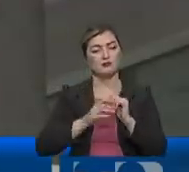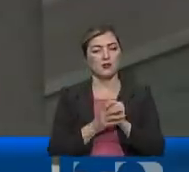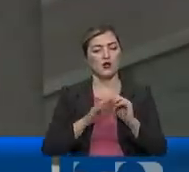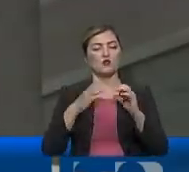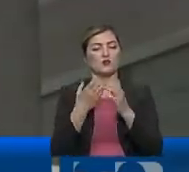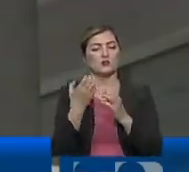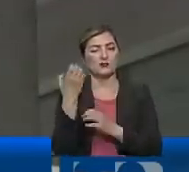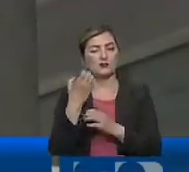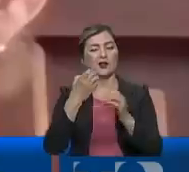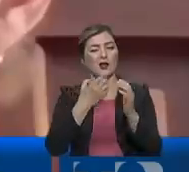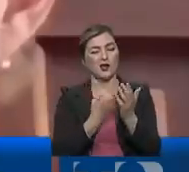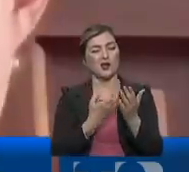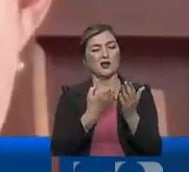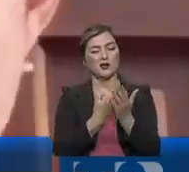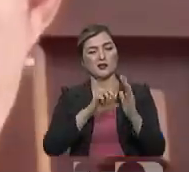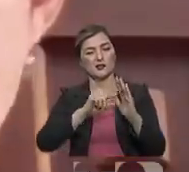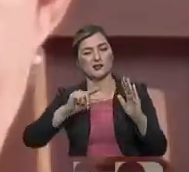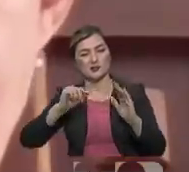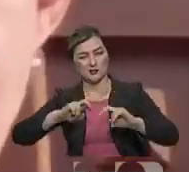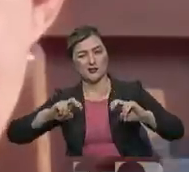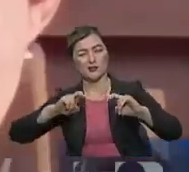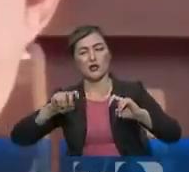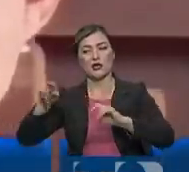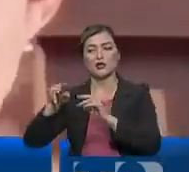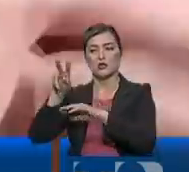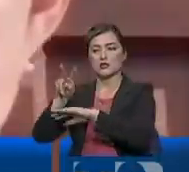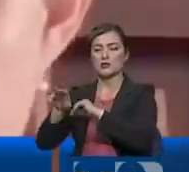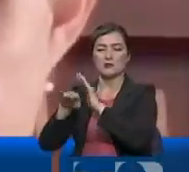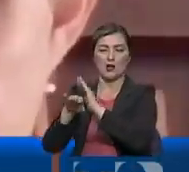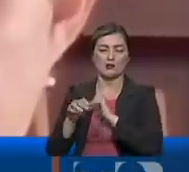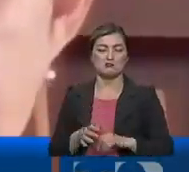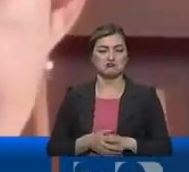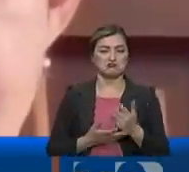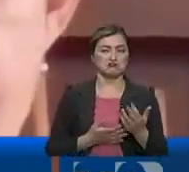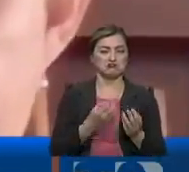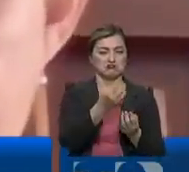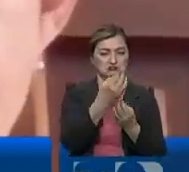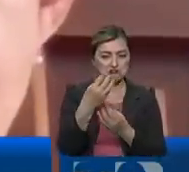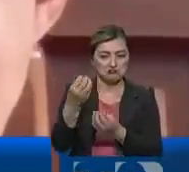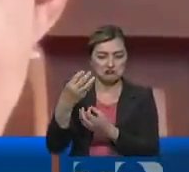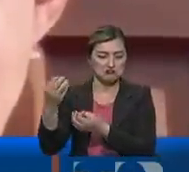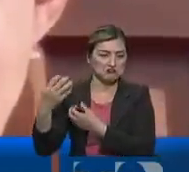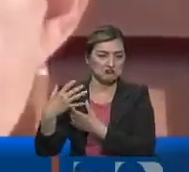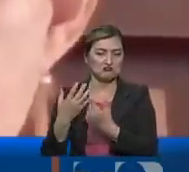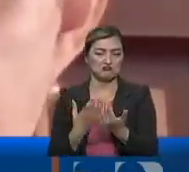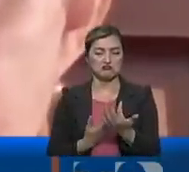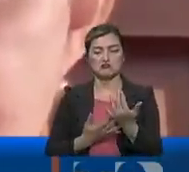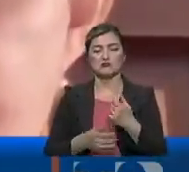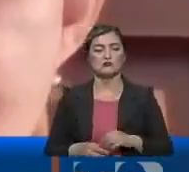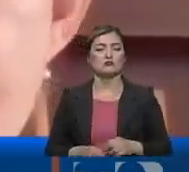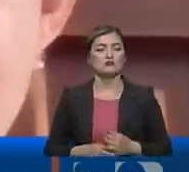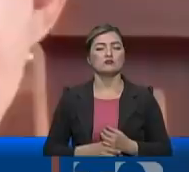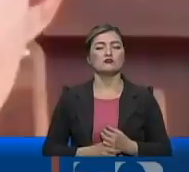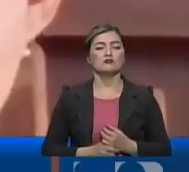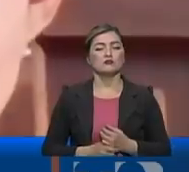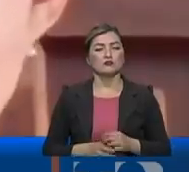y la Superintendencia de Bancos. Hay que esperar que se produzcan, que se entreguen los informes de todas las investigaciones que se encuentran en